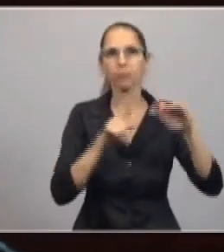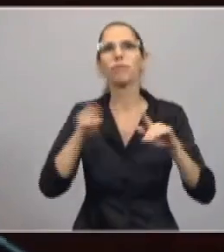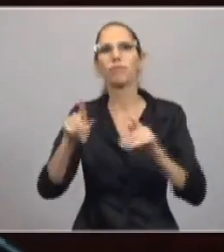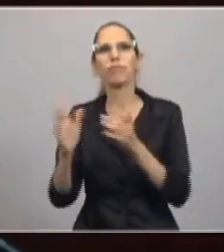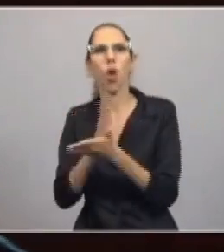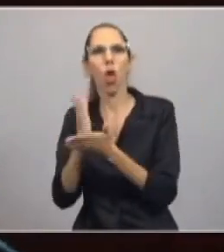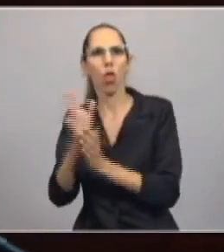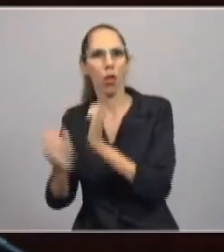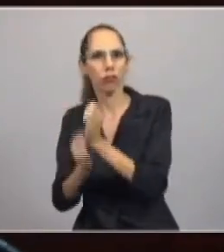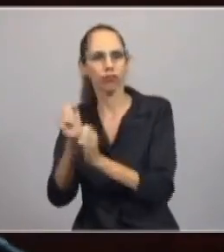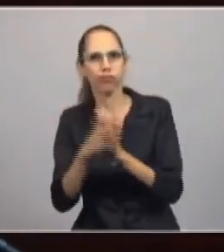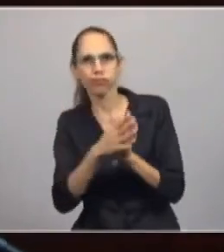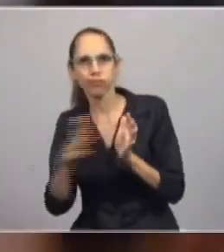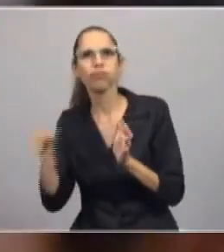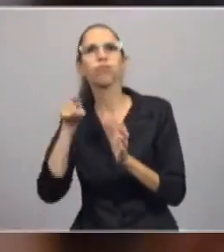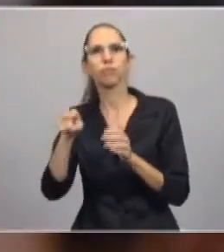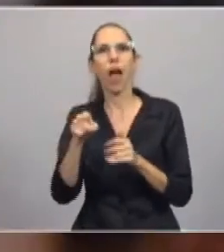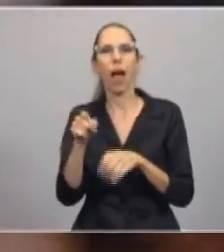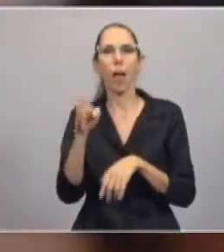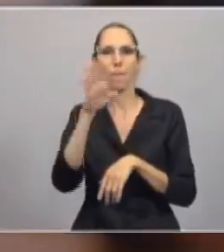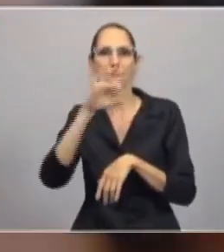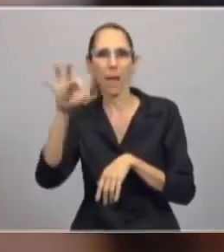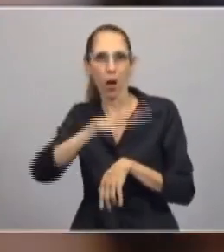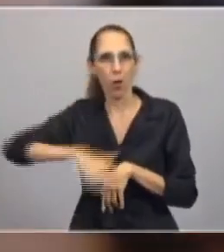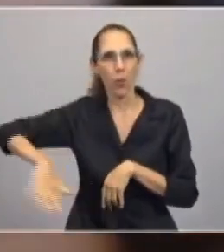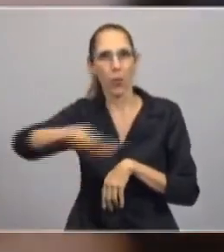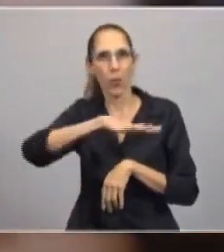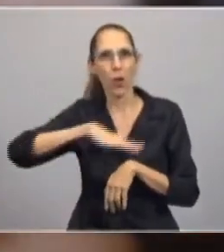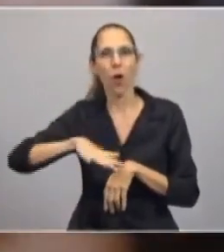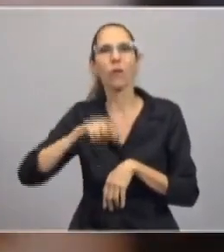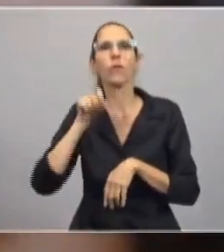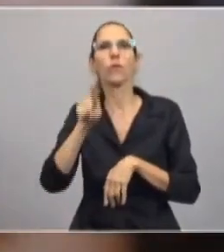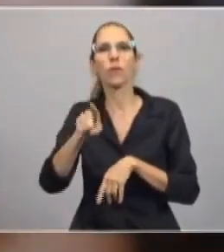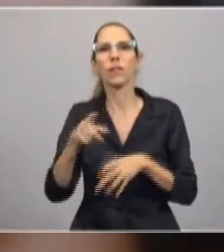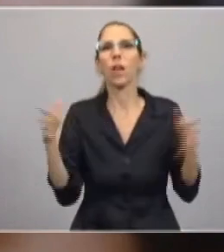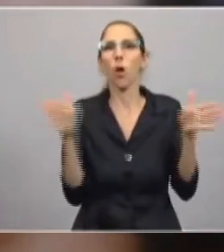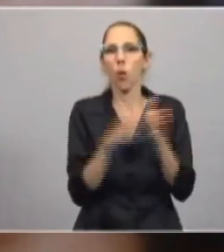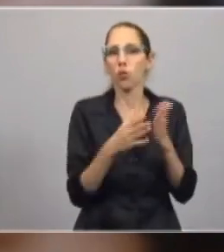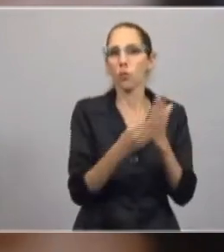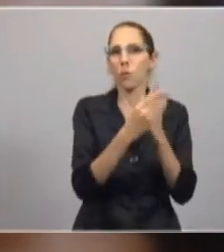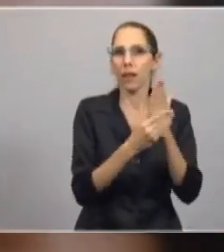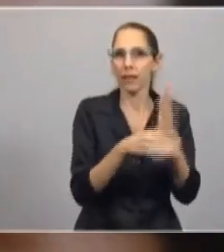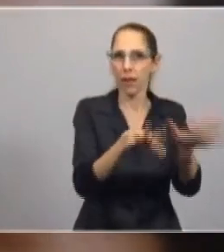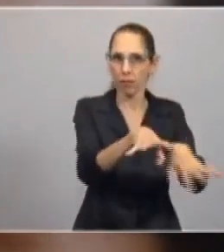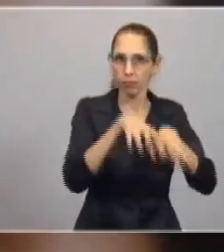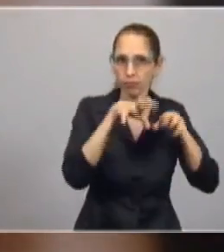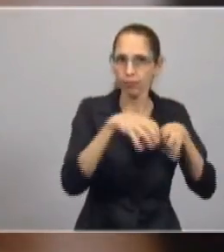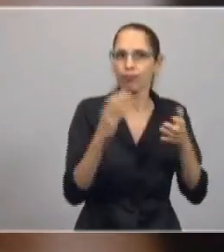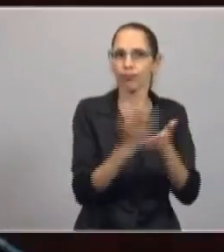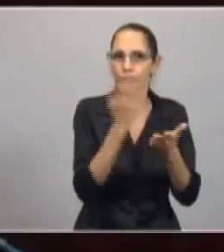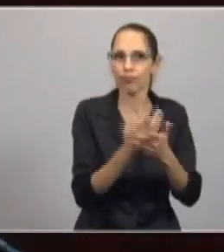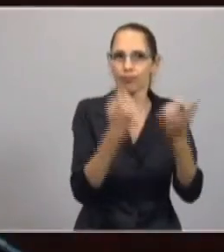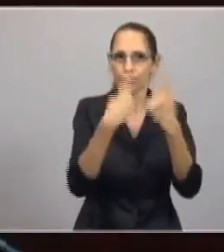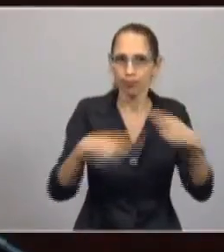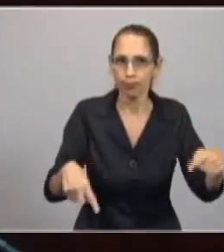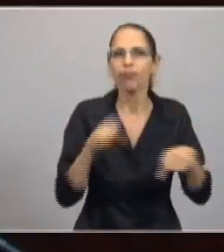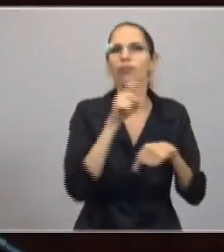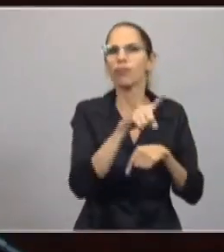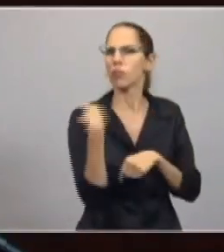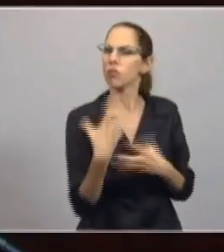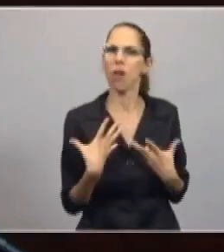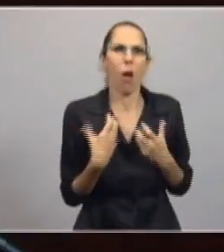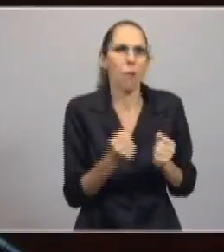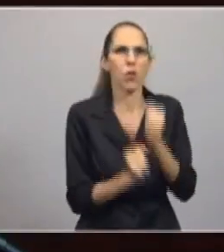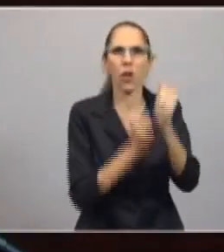productivo, desde el Banco de la Provincia, junto al Ministerio de Producción y el de Agricultura, seguiremos apoyando a las pymes y